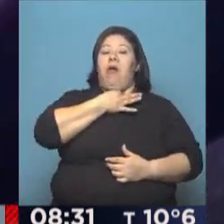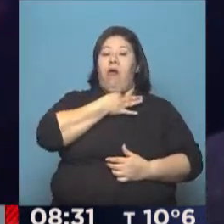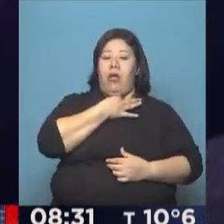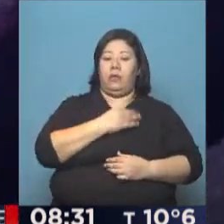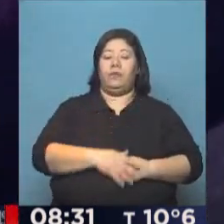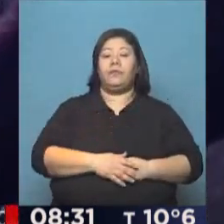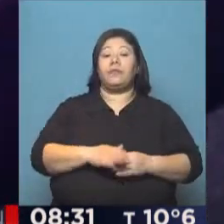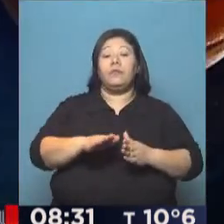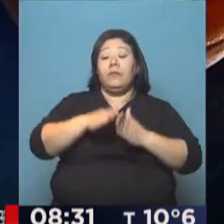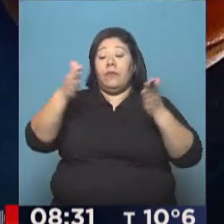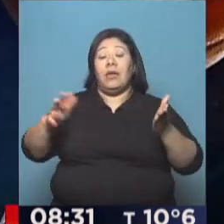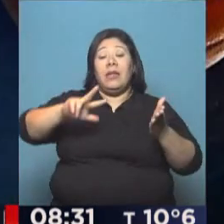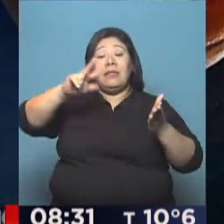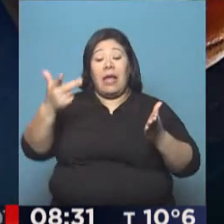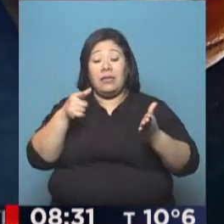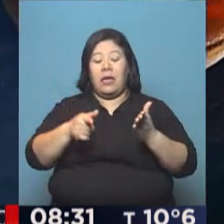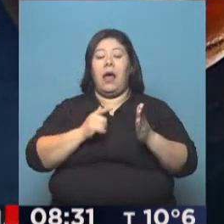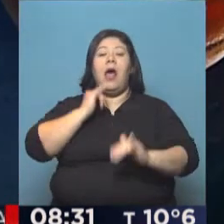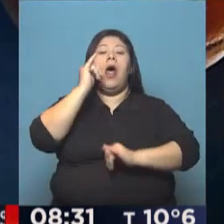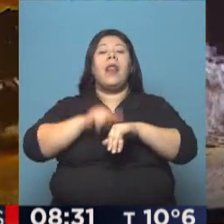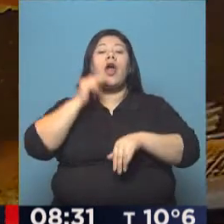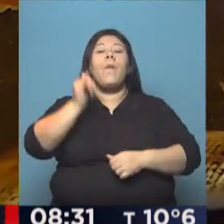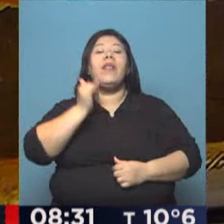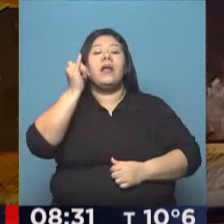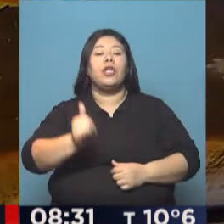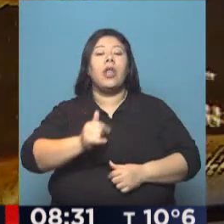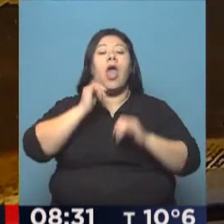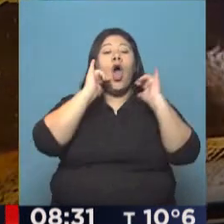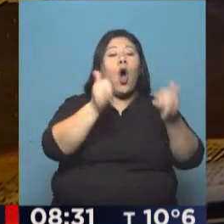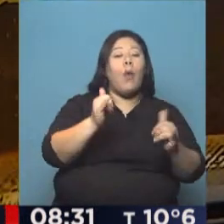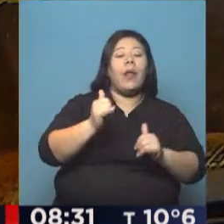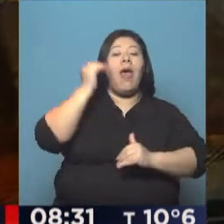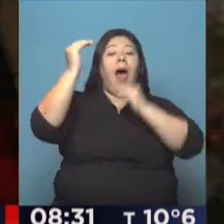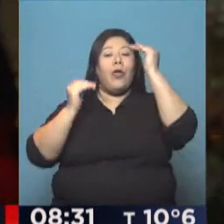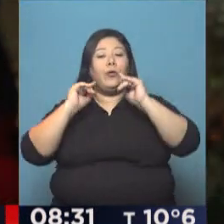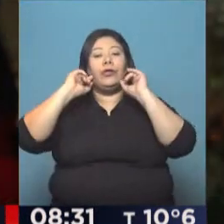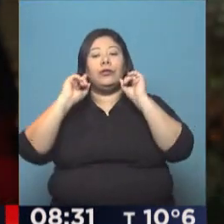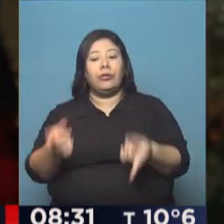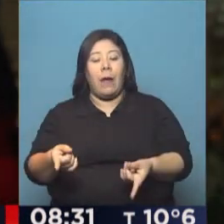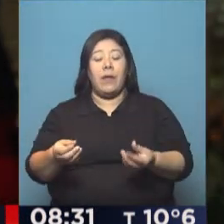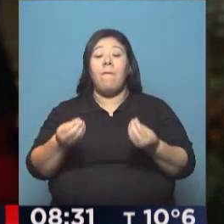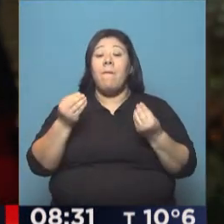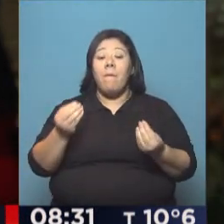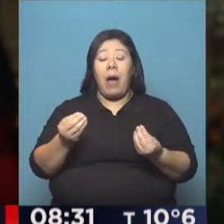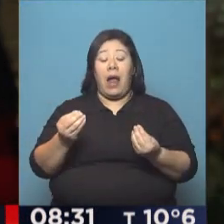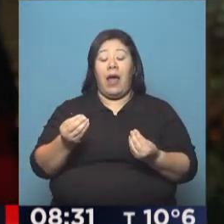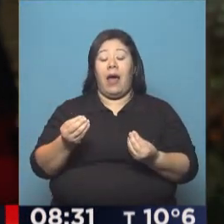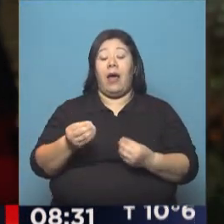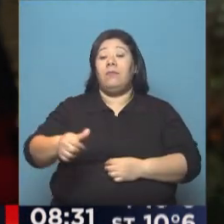informe daremos consejos a jóvenes y adultos para evitar estas situaciones extremas.